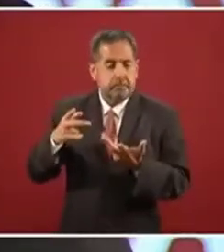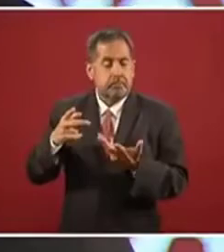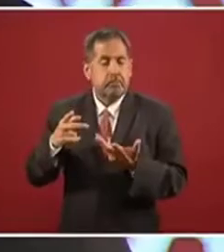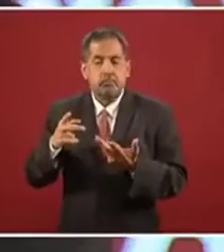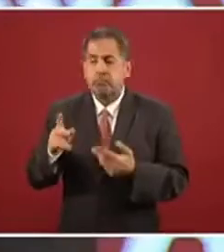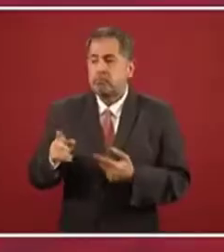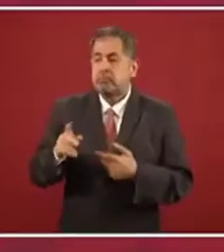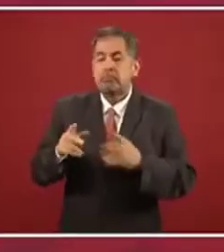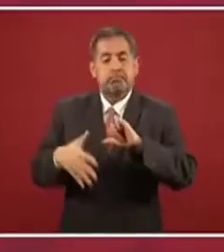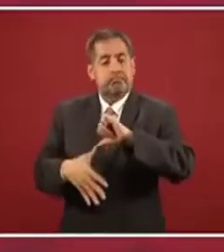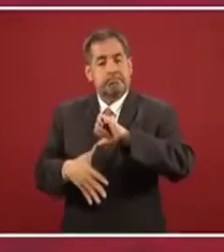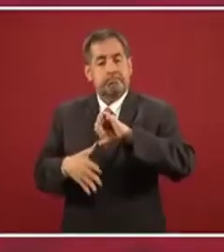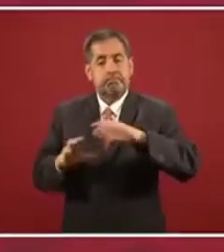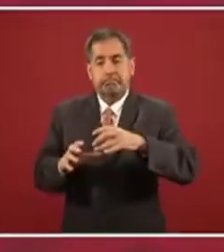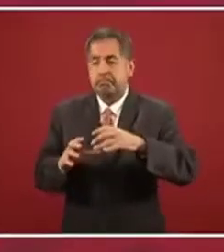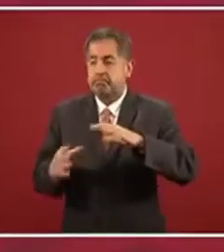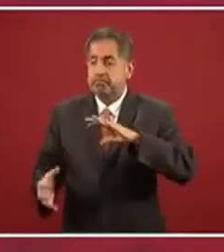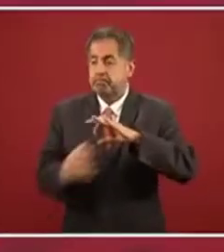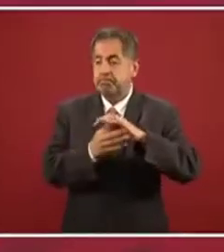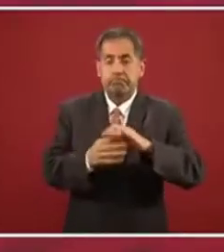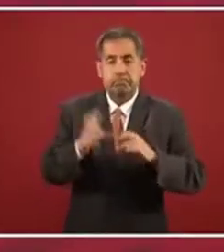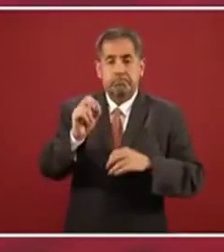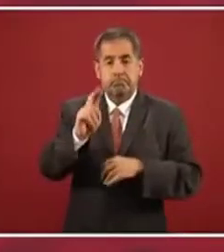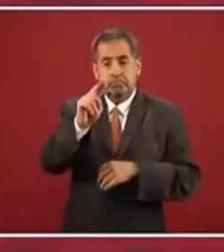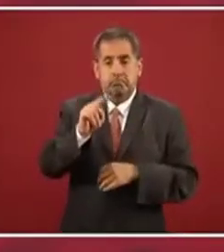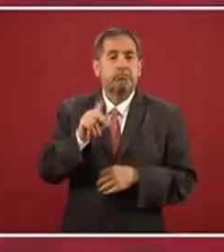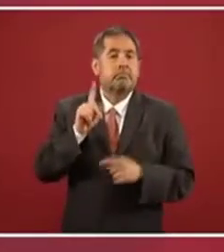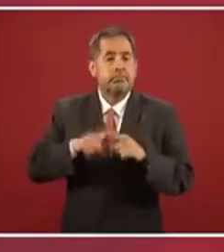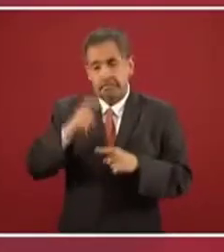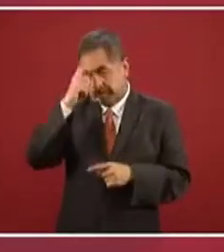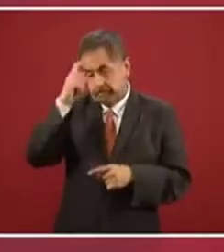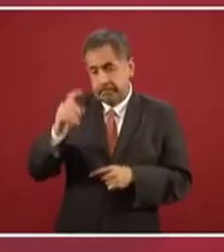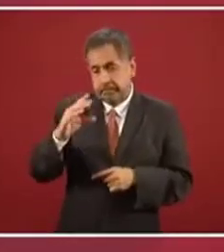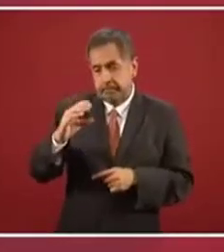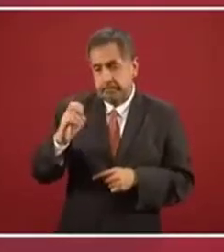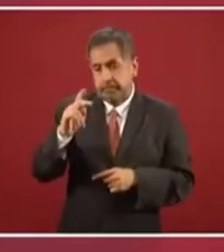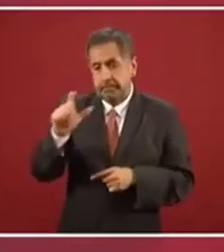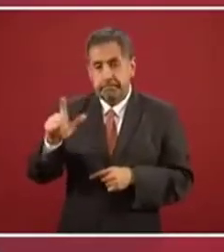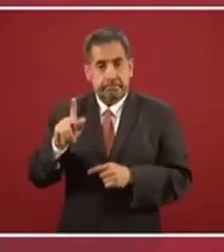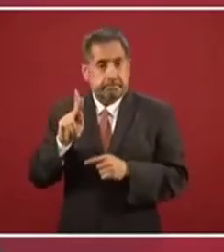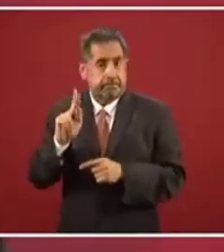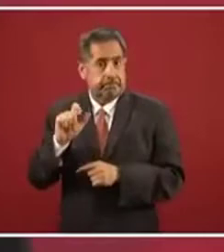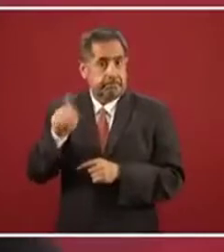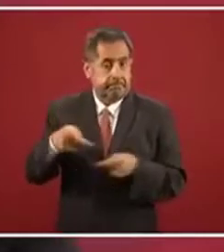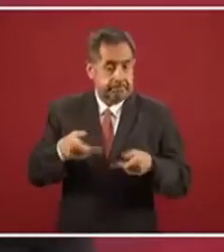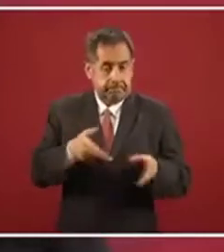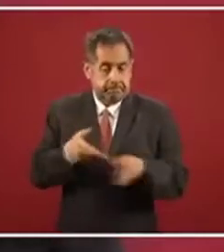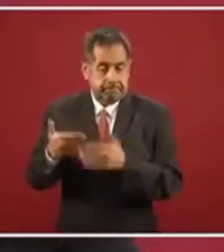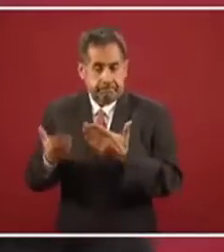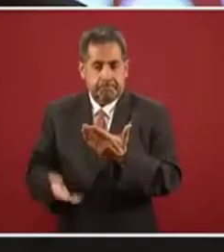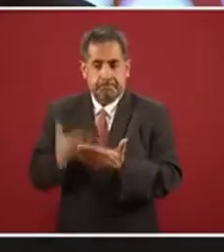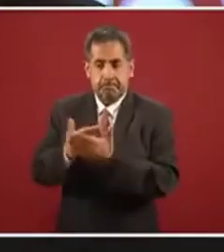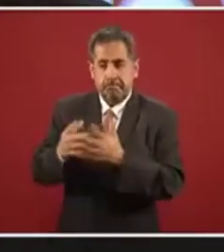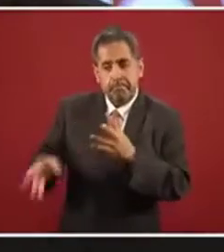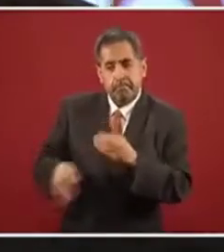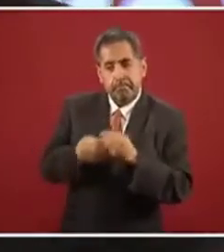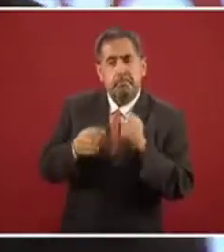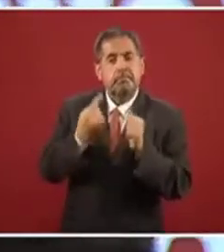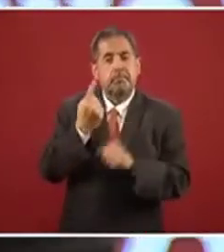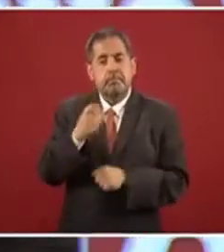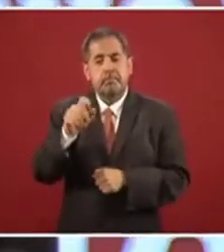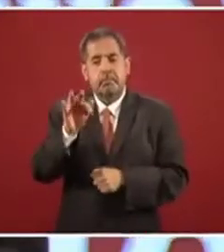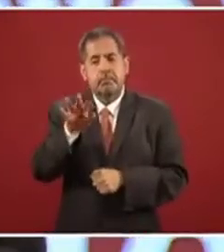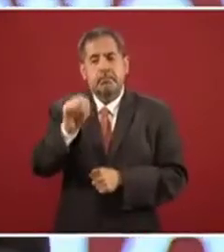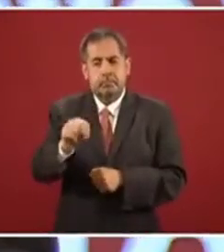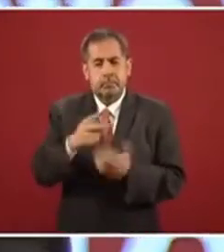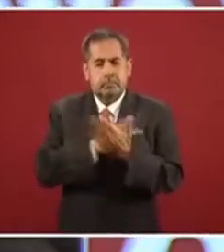Latina en la Organización de Naciones Unidas. Ellos elaboraron el plan y lo presentaron con esos 149 proyectos, pero con mucho